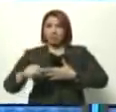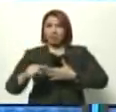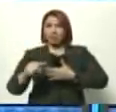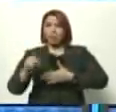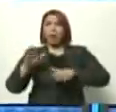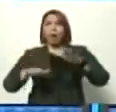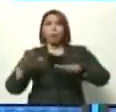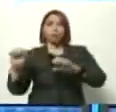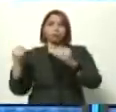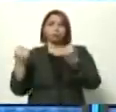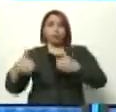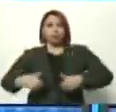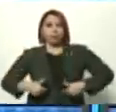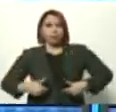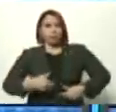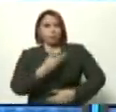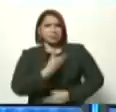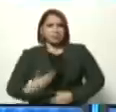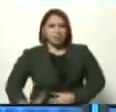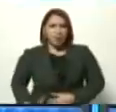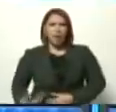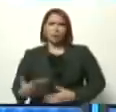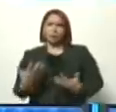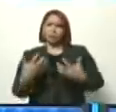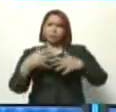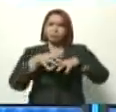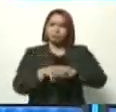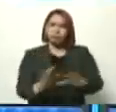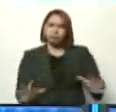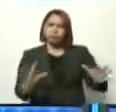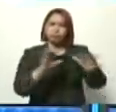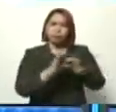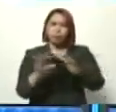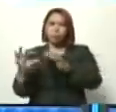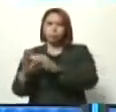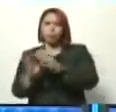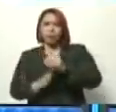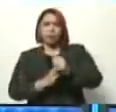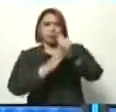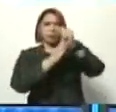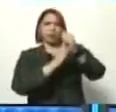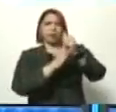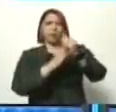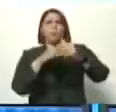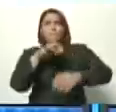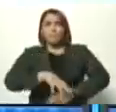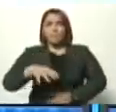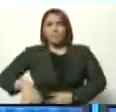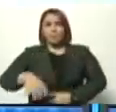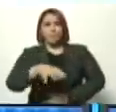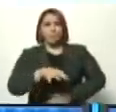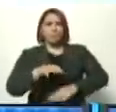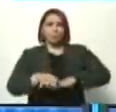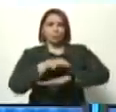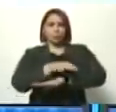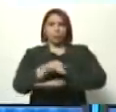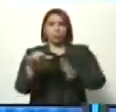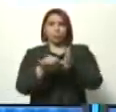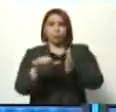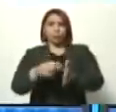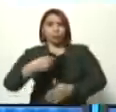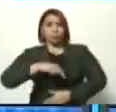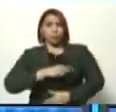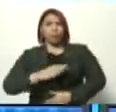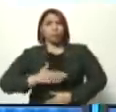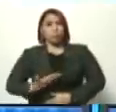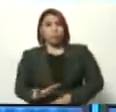esfuerzo del presidente en conjunción con los liderazgos regionales, municipales, donde hemos podido